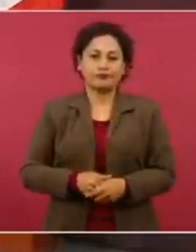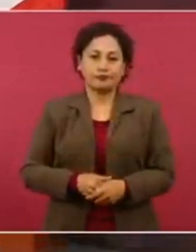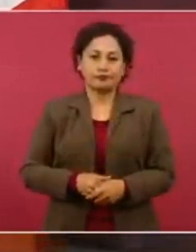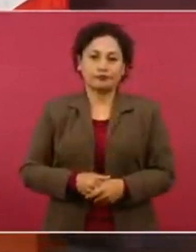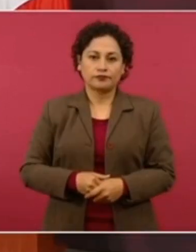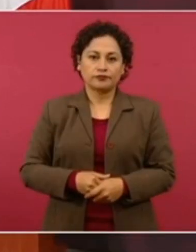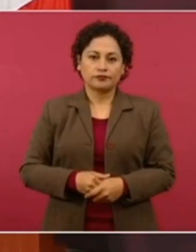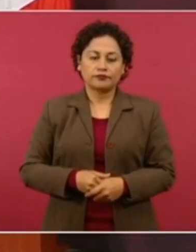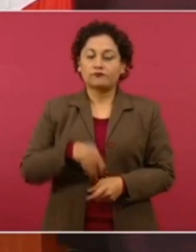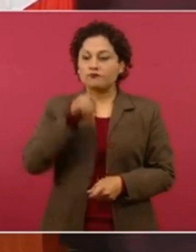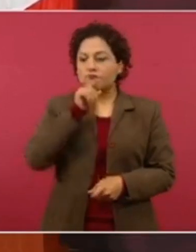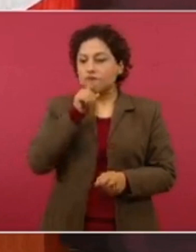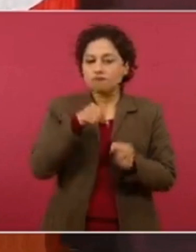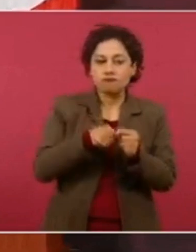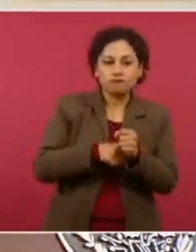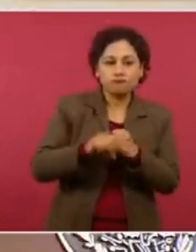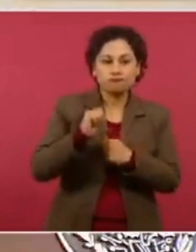ocultar absolutamente nada.